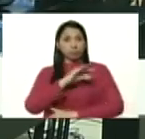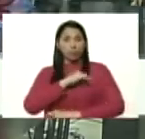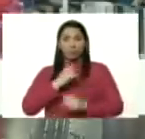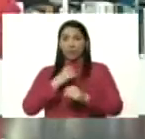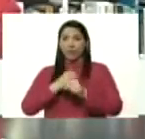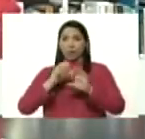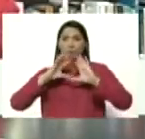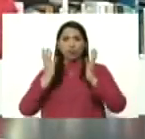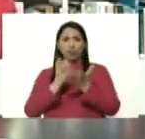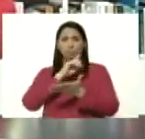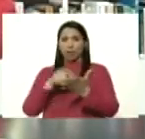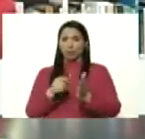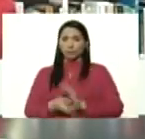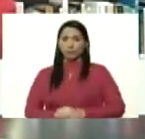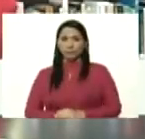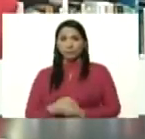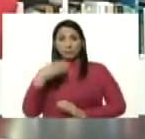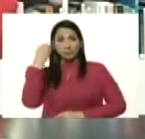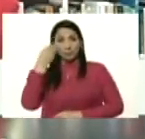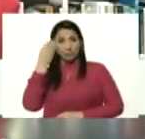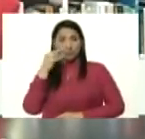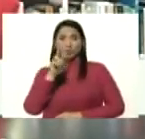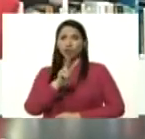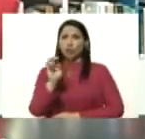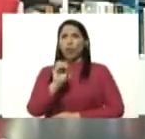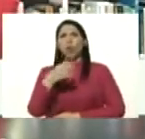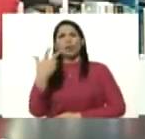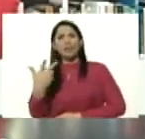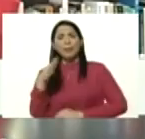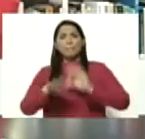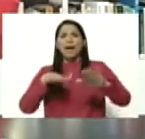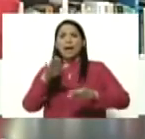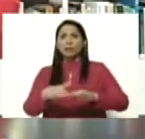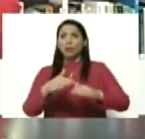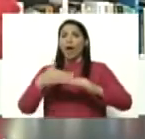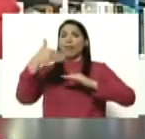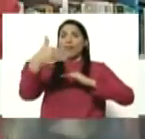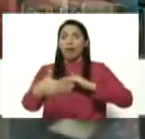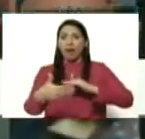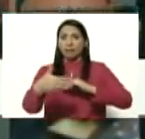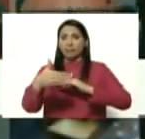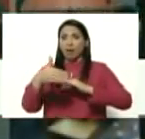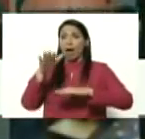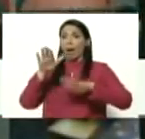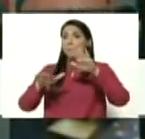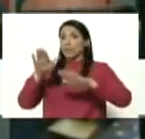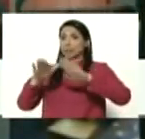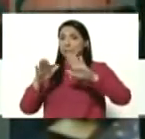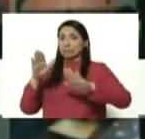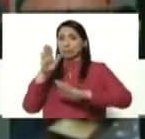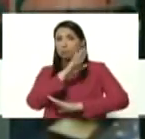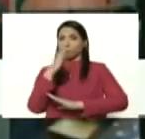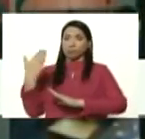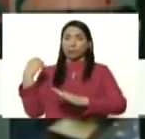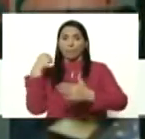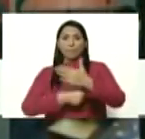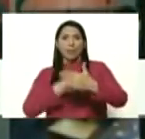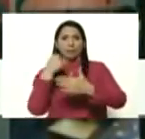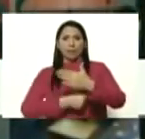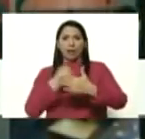del mundo entero. Creo que lleva 2, 3 pasos adelante en medio de esta batalla entre el socialismo y la